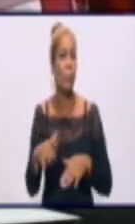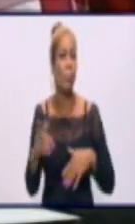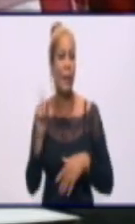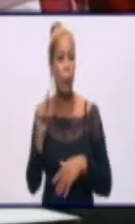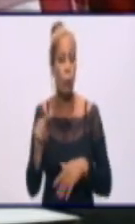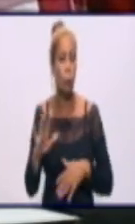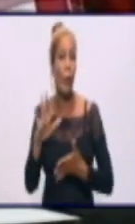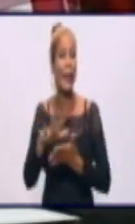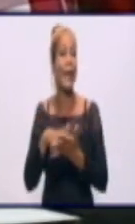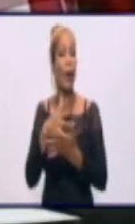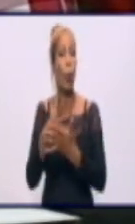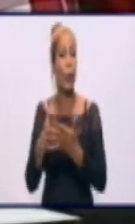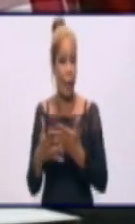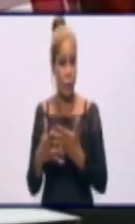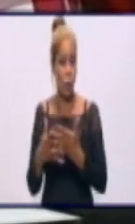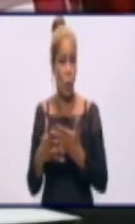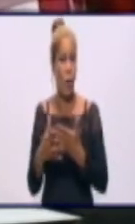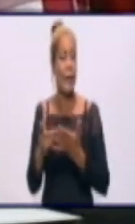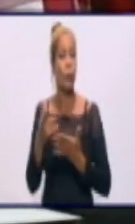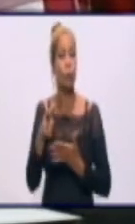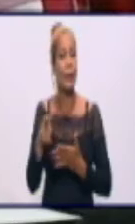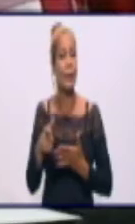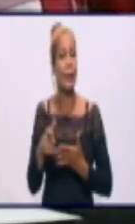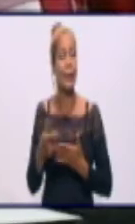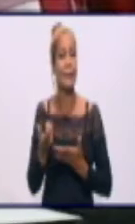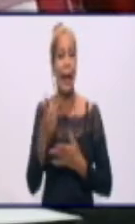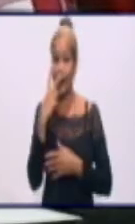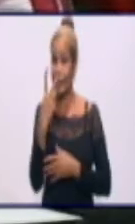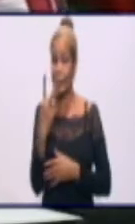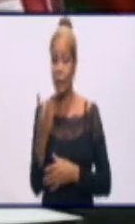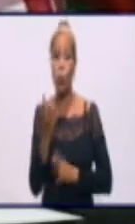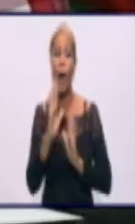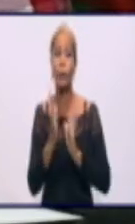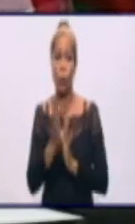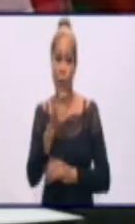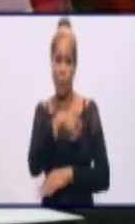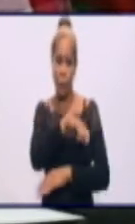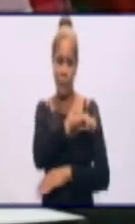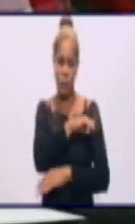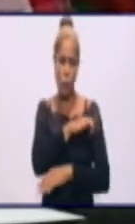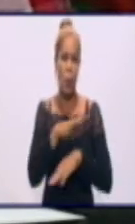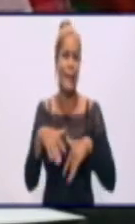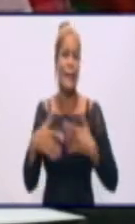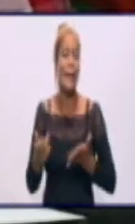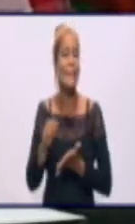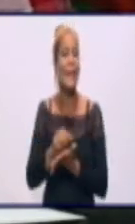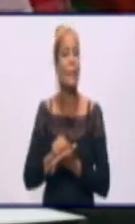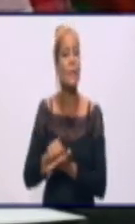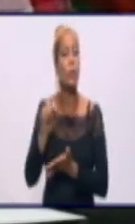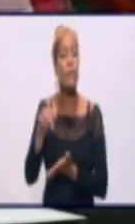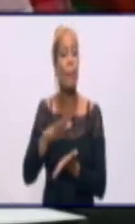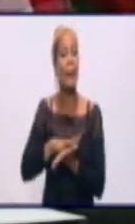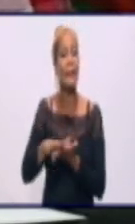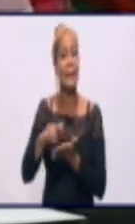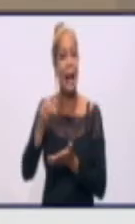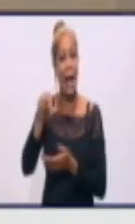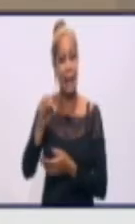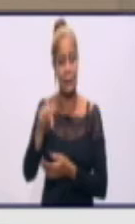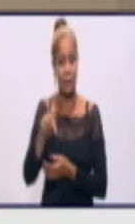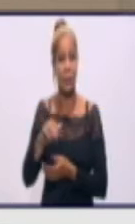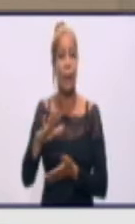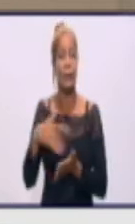a las oficinas? ¿Qué días de la semana? ¿Qué servicios son los que se hacen allí de manera presencial? Bueno, en estos momentos, por